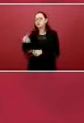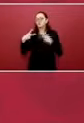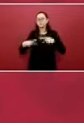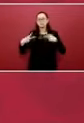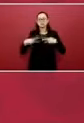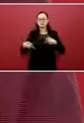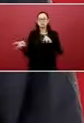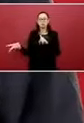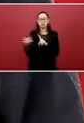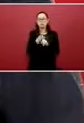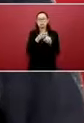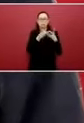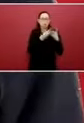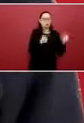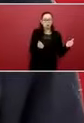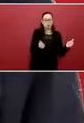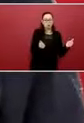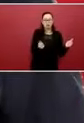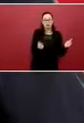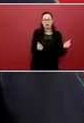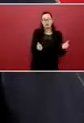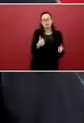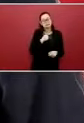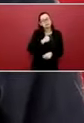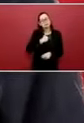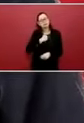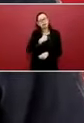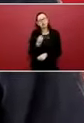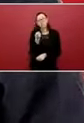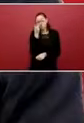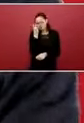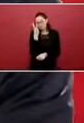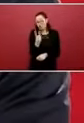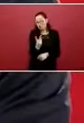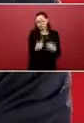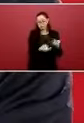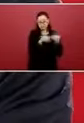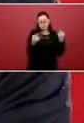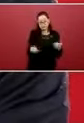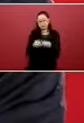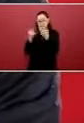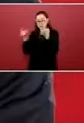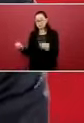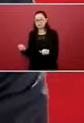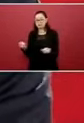y desgraciadamente en dos casos se encontraron